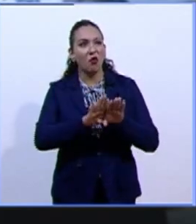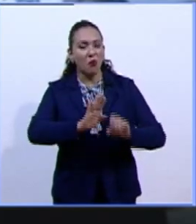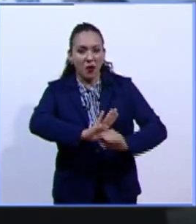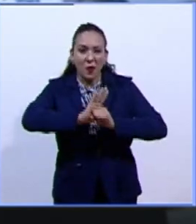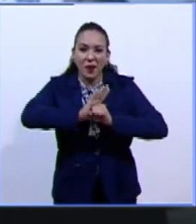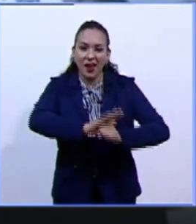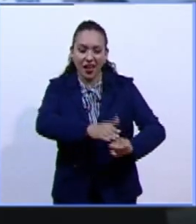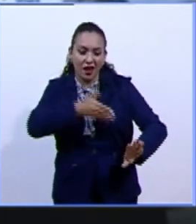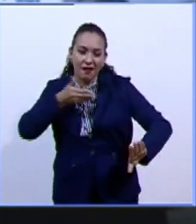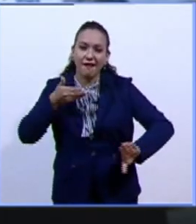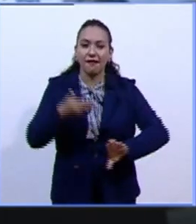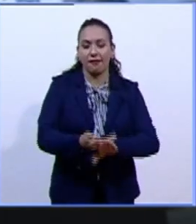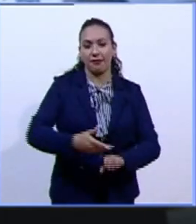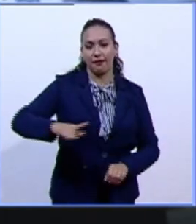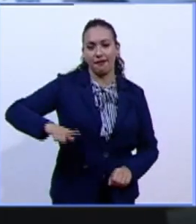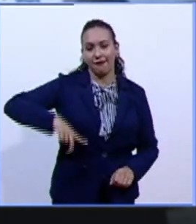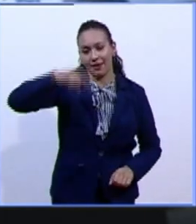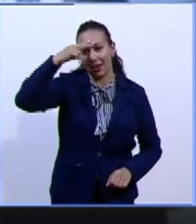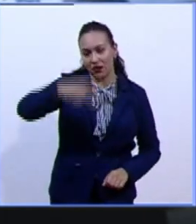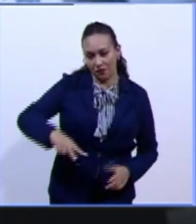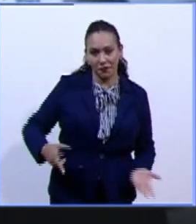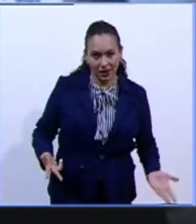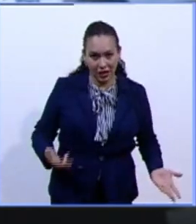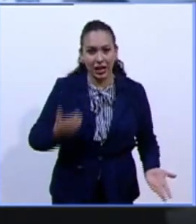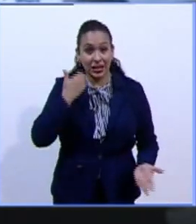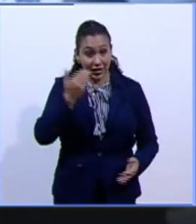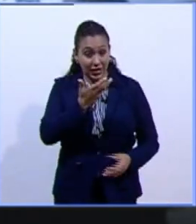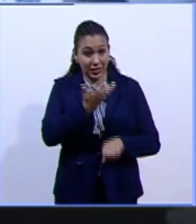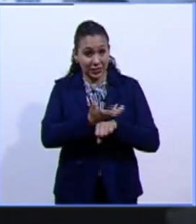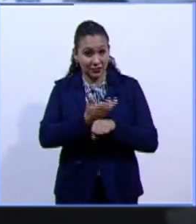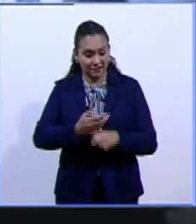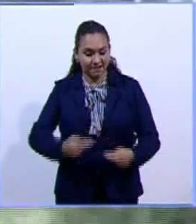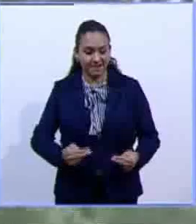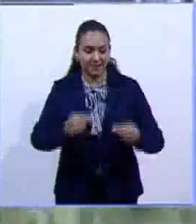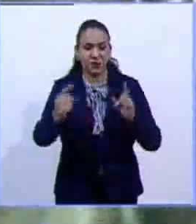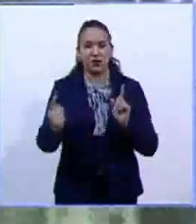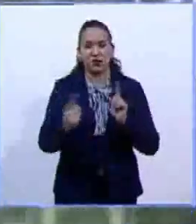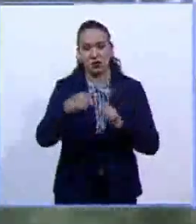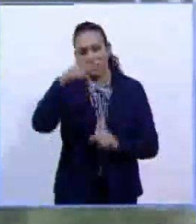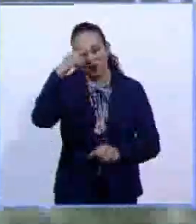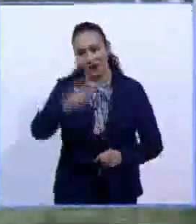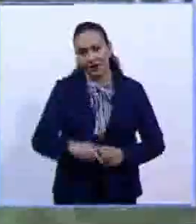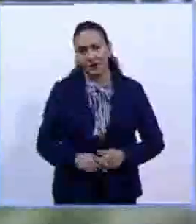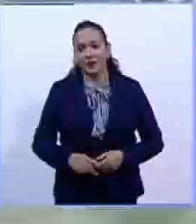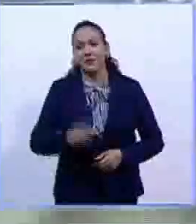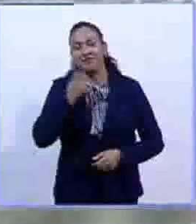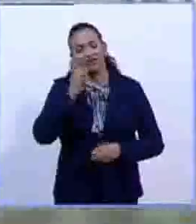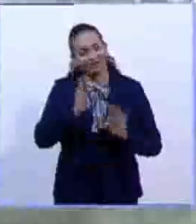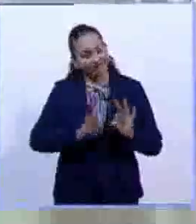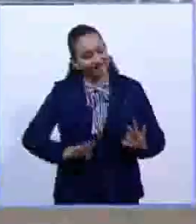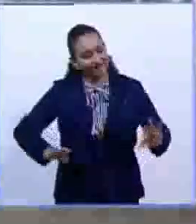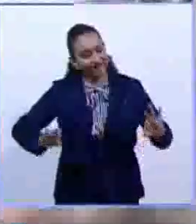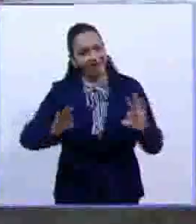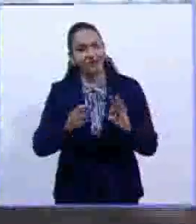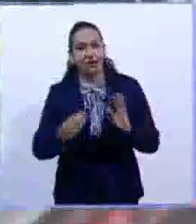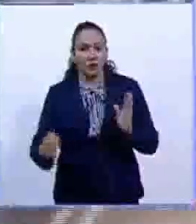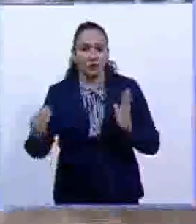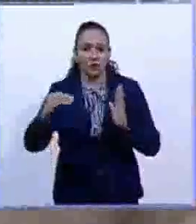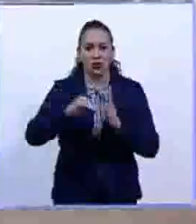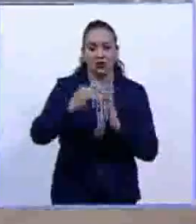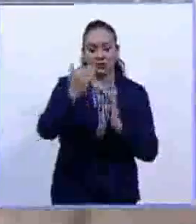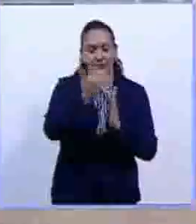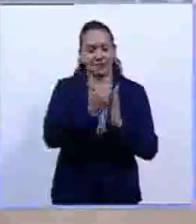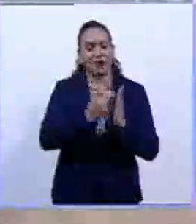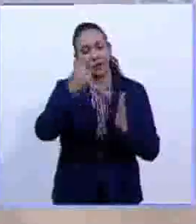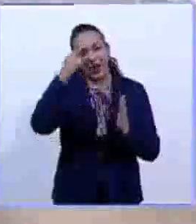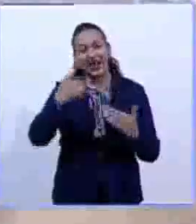presionar y para negociar con otros países. Afirmaron que es indispensable elaborar un entendimiento para